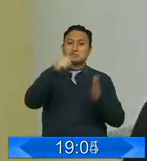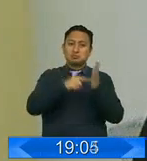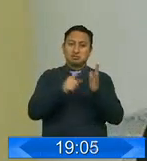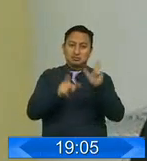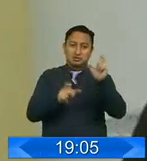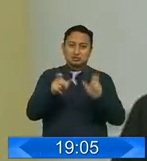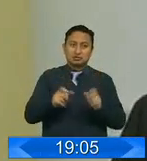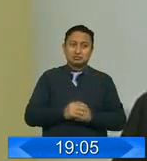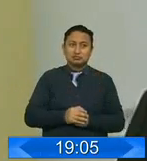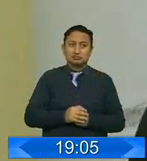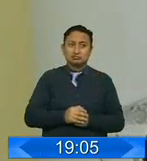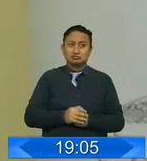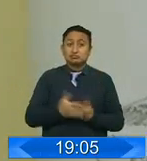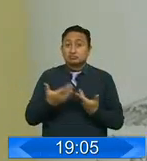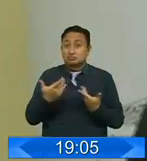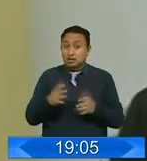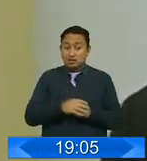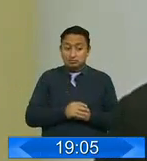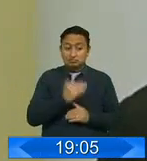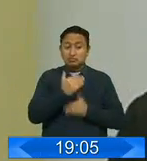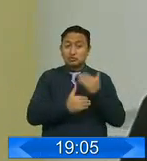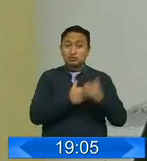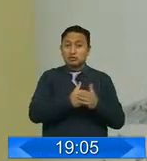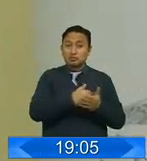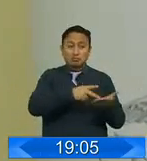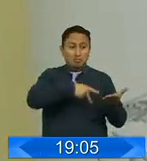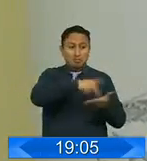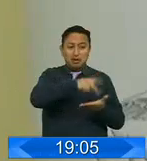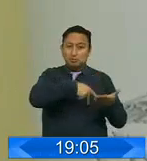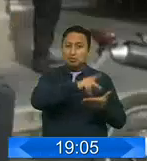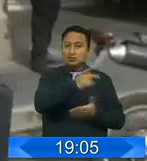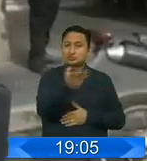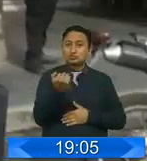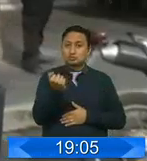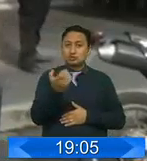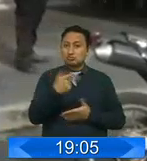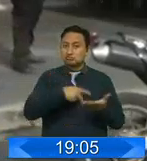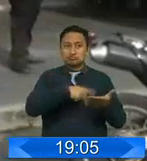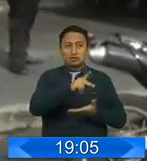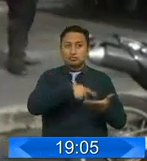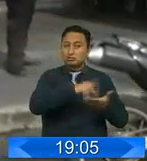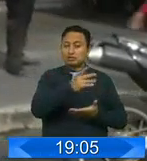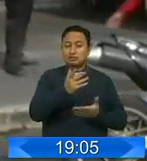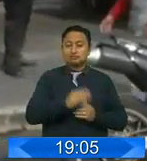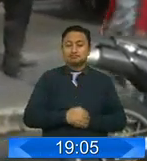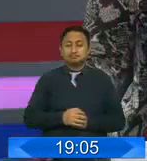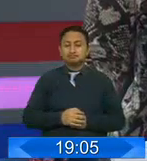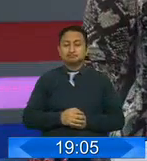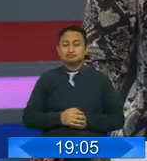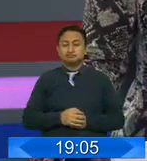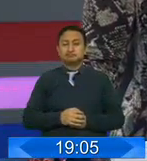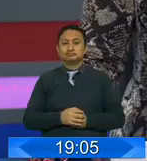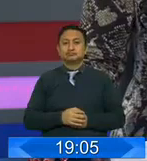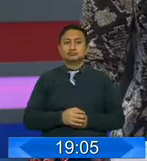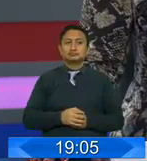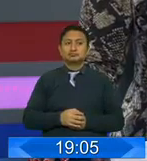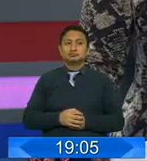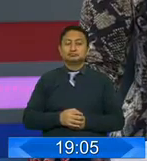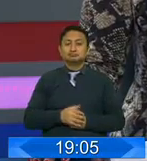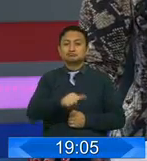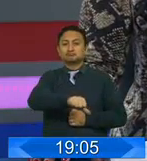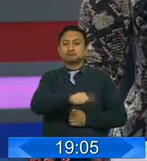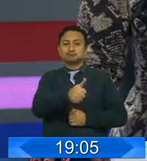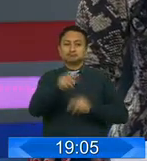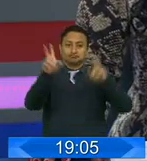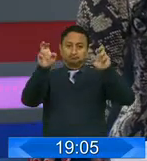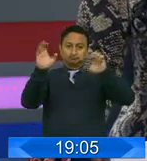las liquidaciones tienen que ser debidamente canceladas dentro del plazo oportuno. Informó Charlie Pisa. En otro